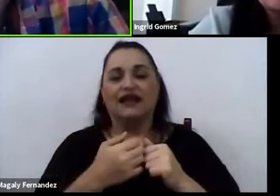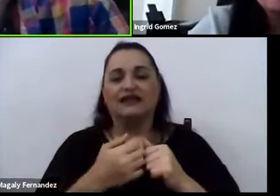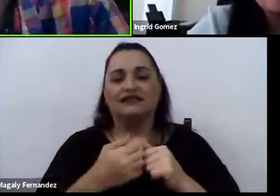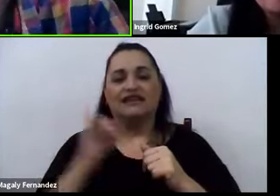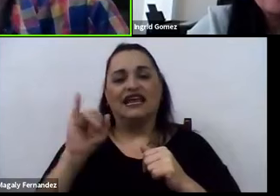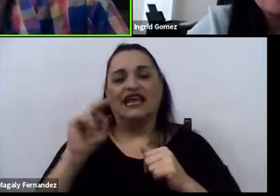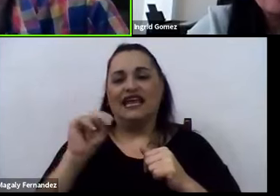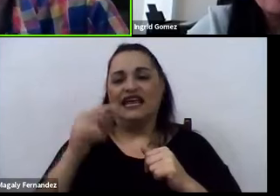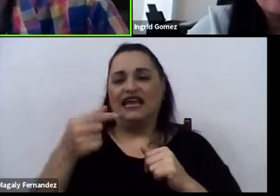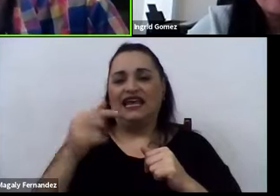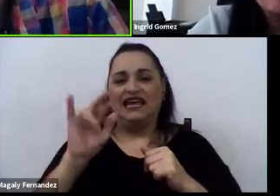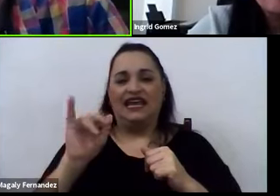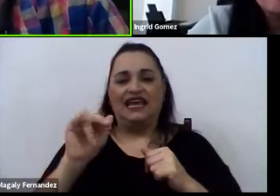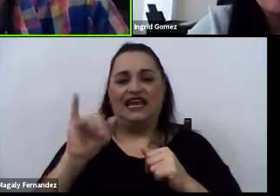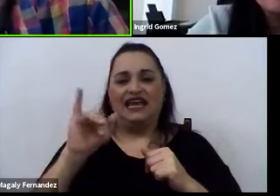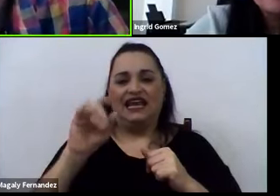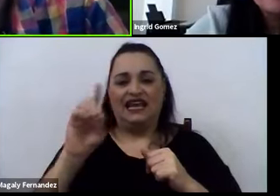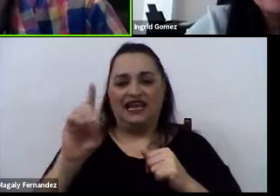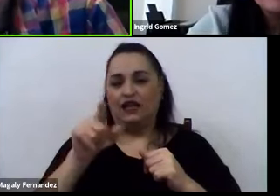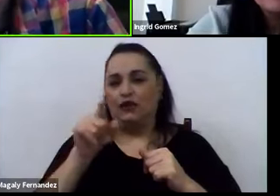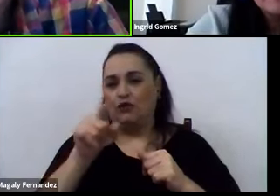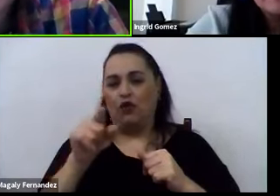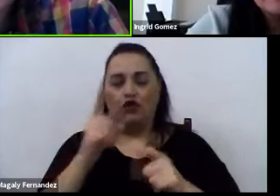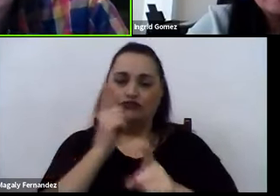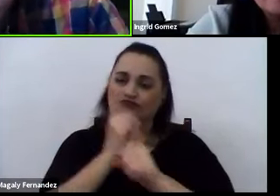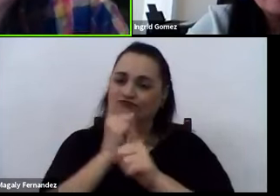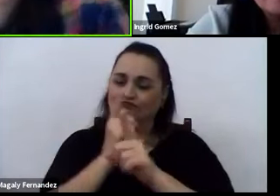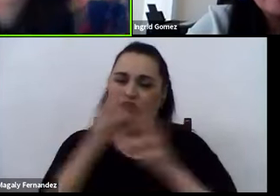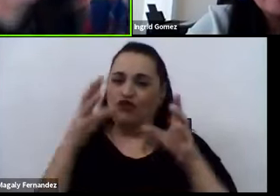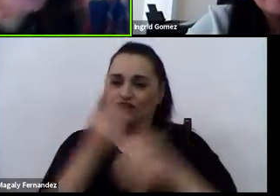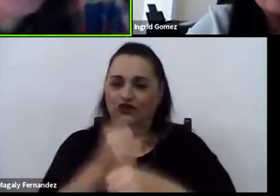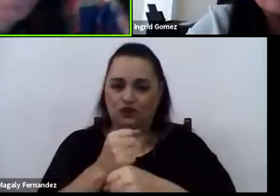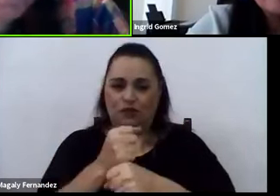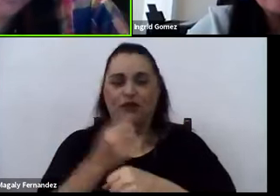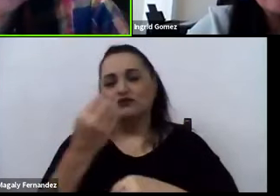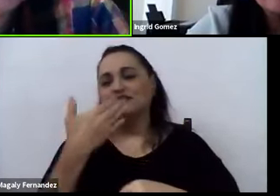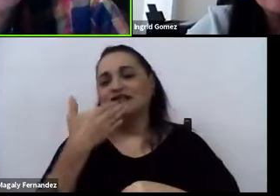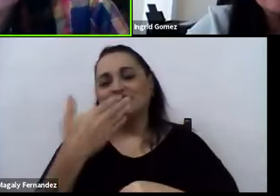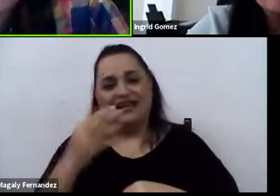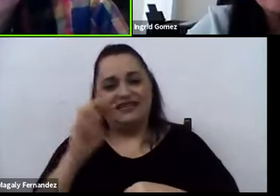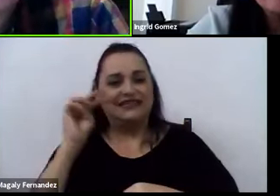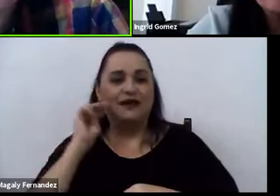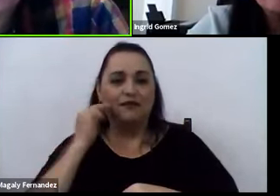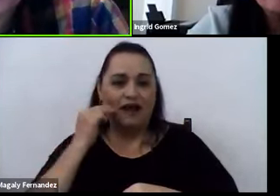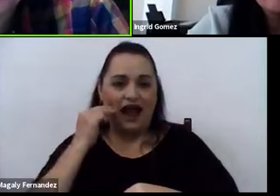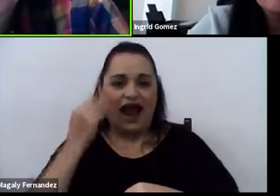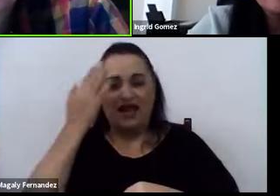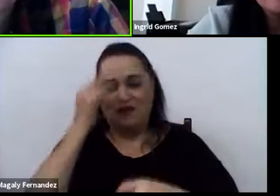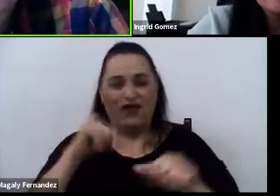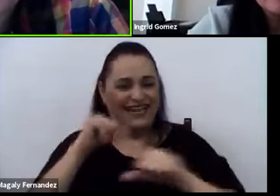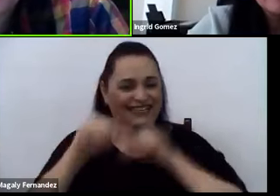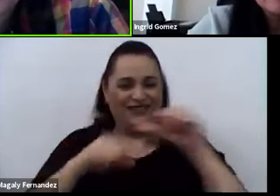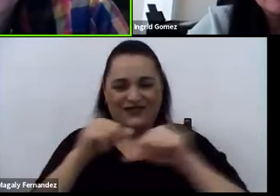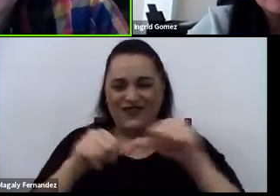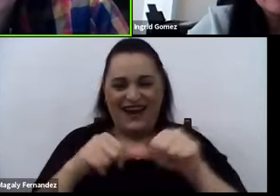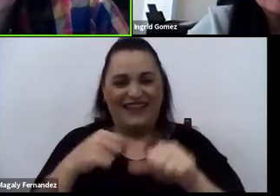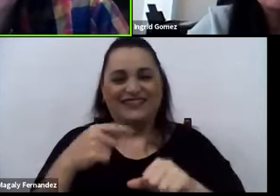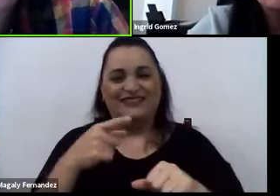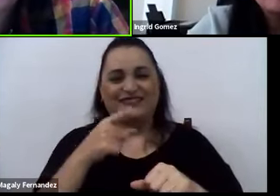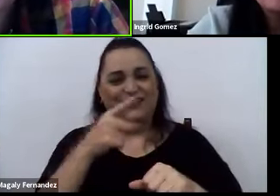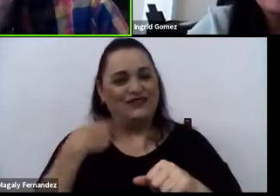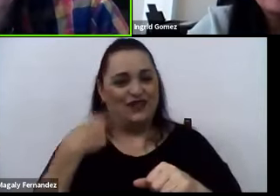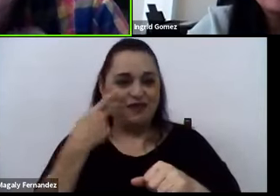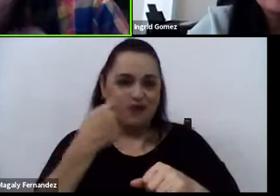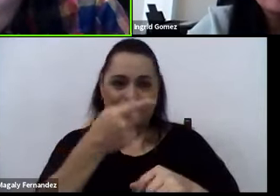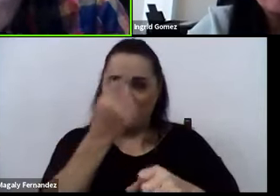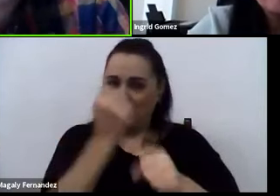por tu tan acertado resumen. Muchas gracias, Magalis, por el esfuerzo que estoy viendo de